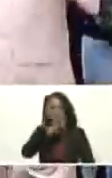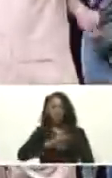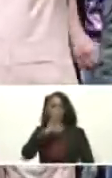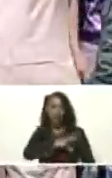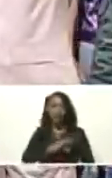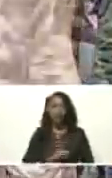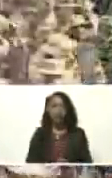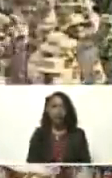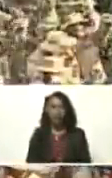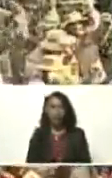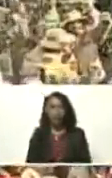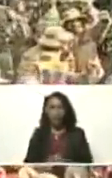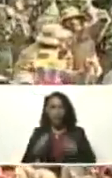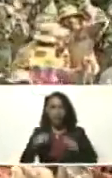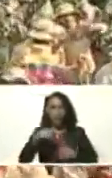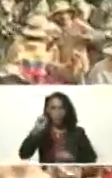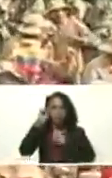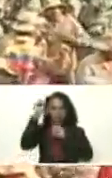socialista.